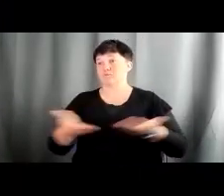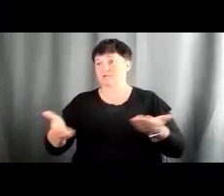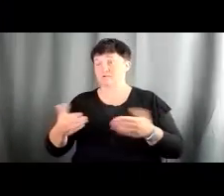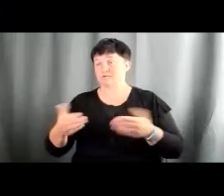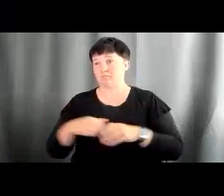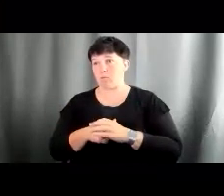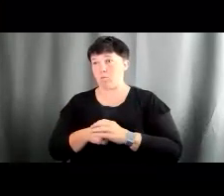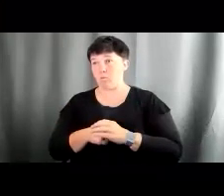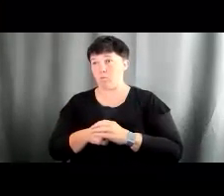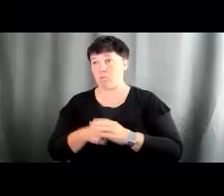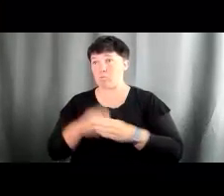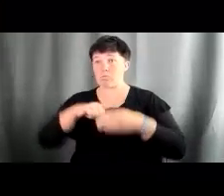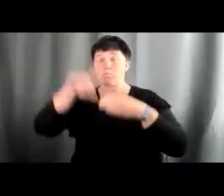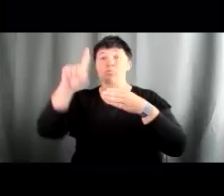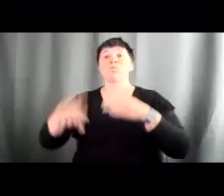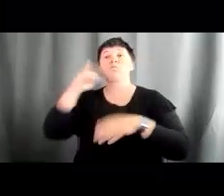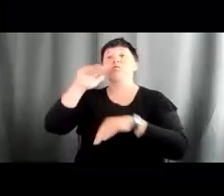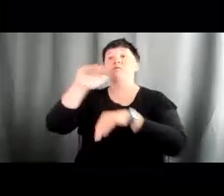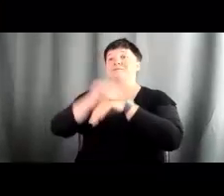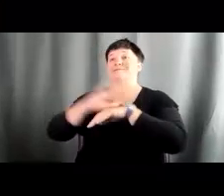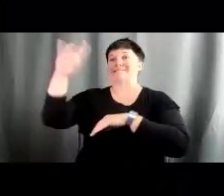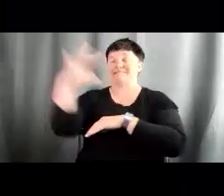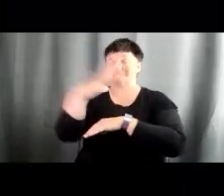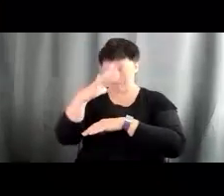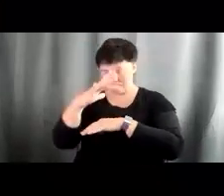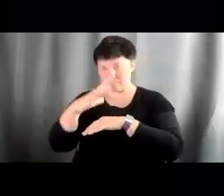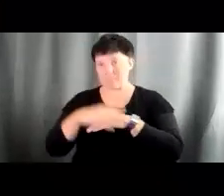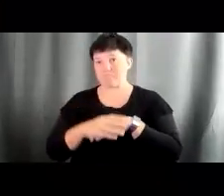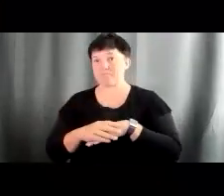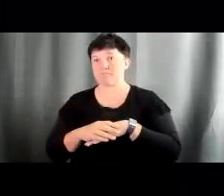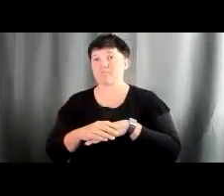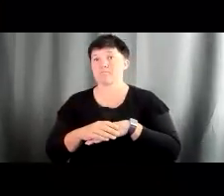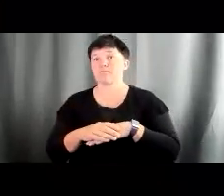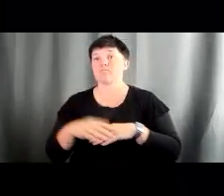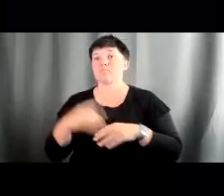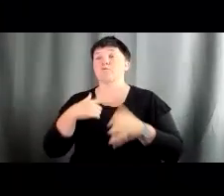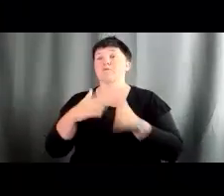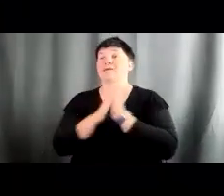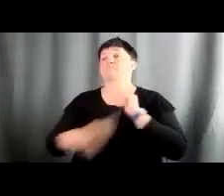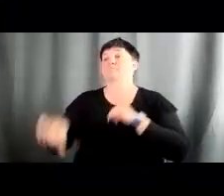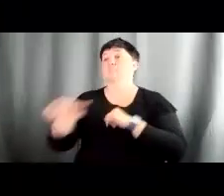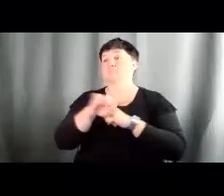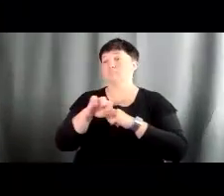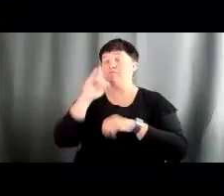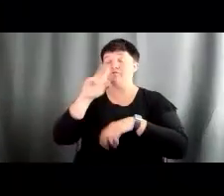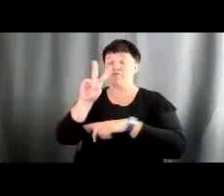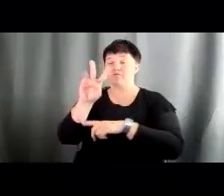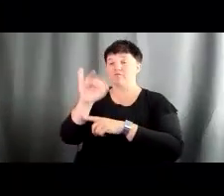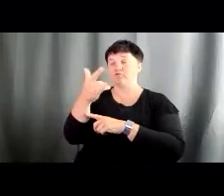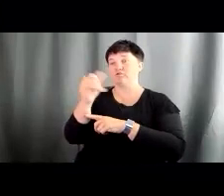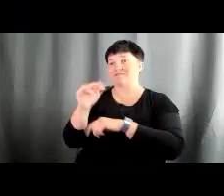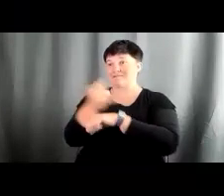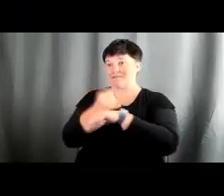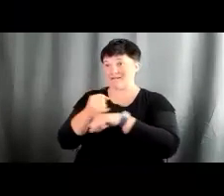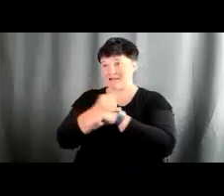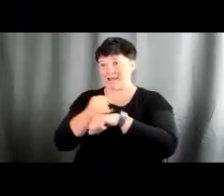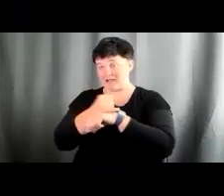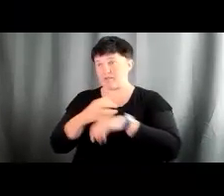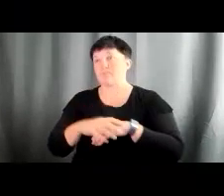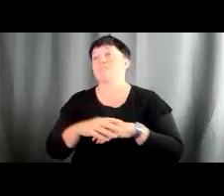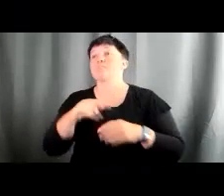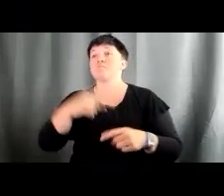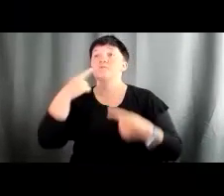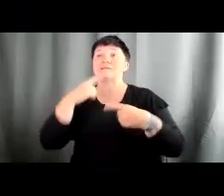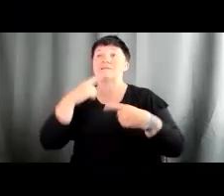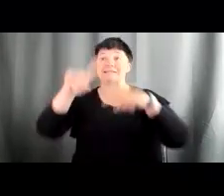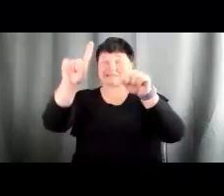resultados preliminares del patrón de iluminaciones nocturnas tras apagones en Puerto Rico y las Islas Vírgenes de Estados Unidos. El estudio